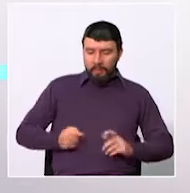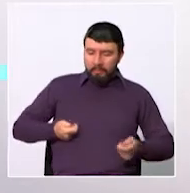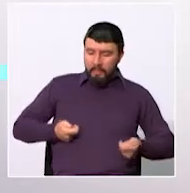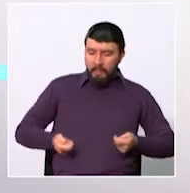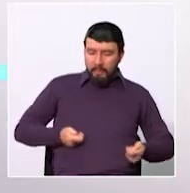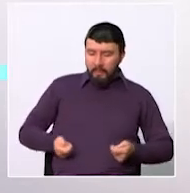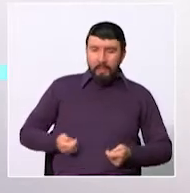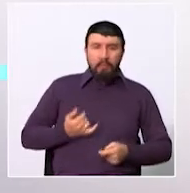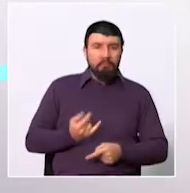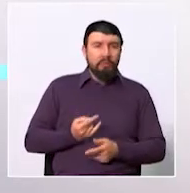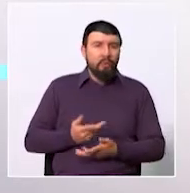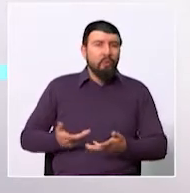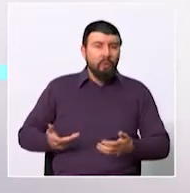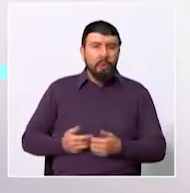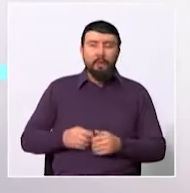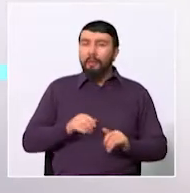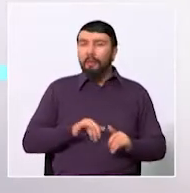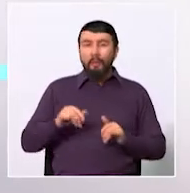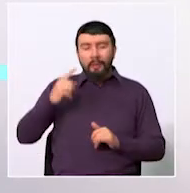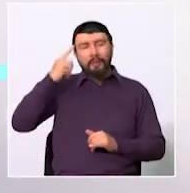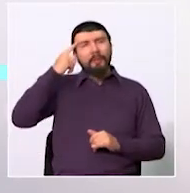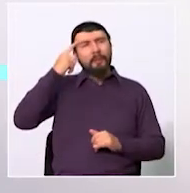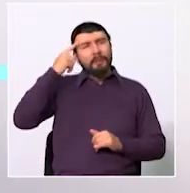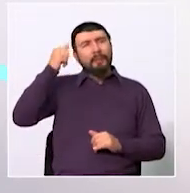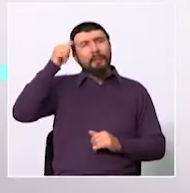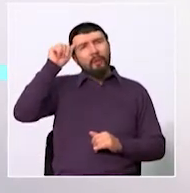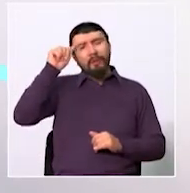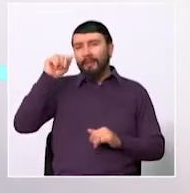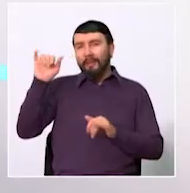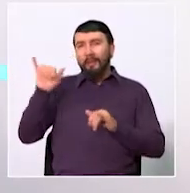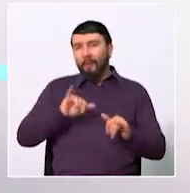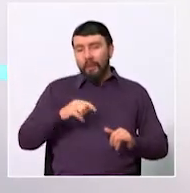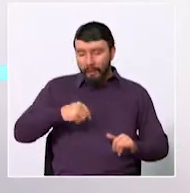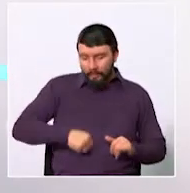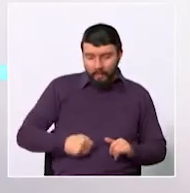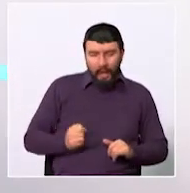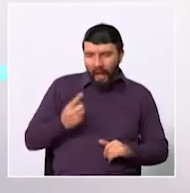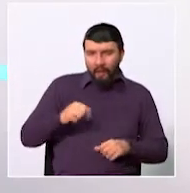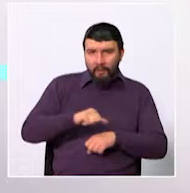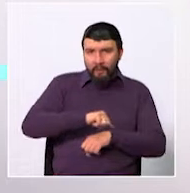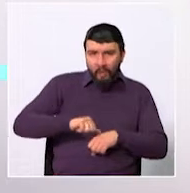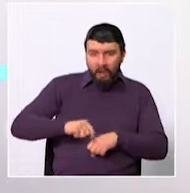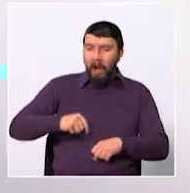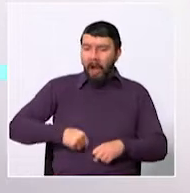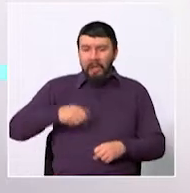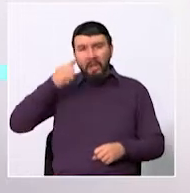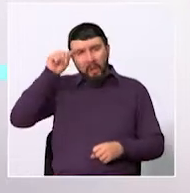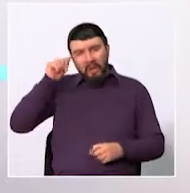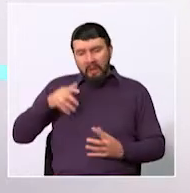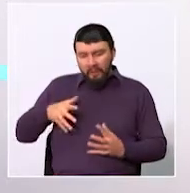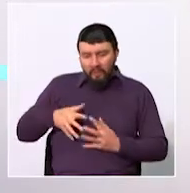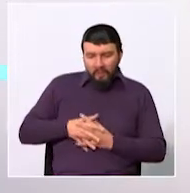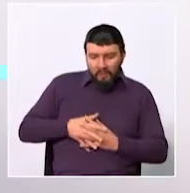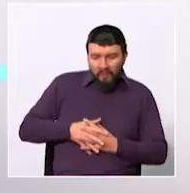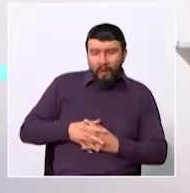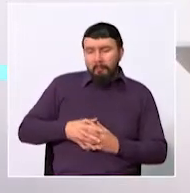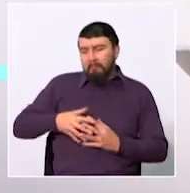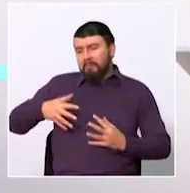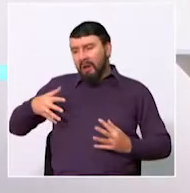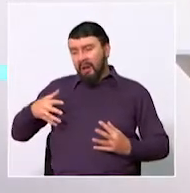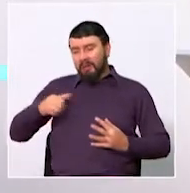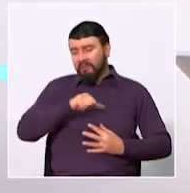así como quedan en negros recuerdos quedan en en la parte material y ahí es donde la terapia neural